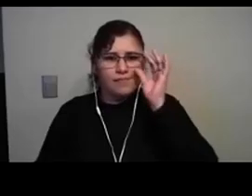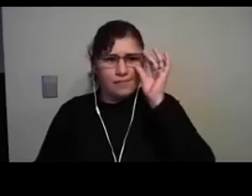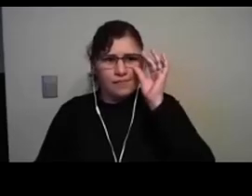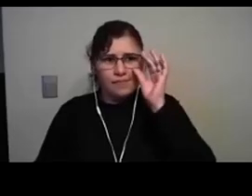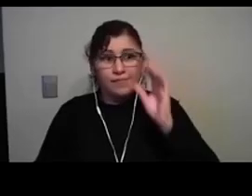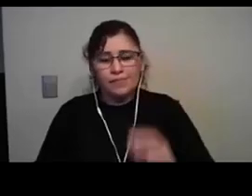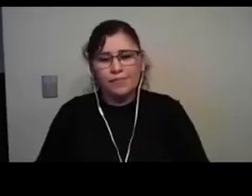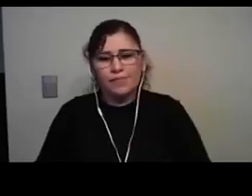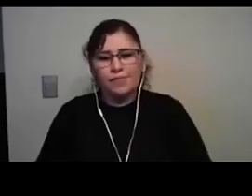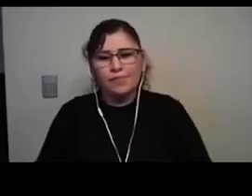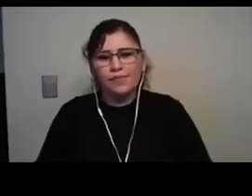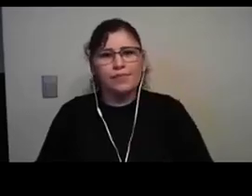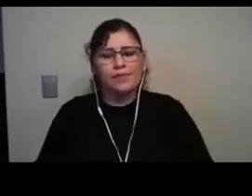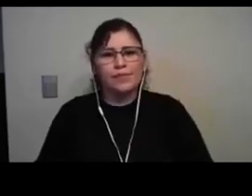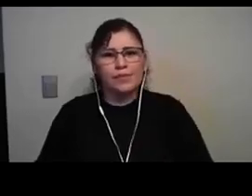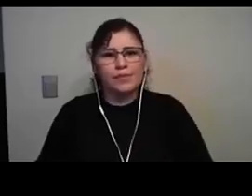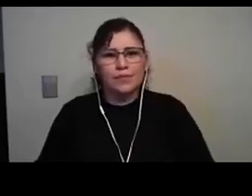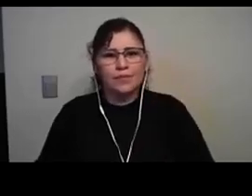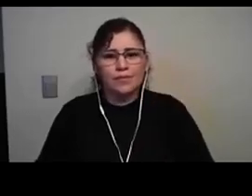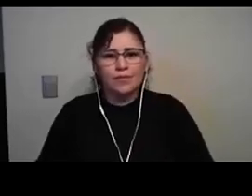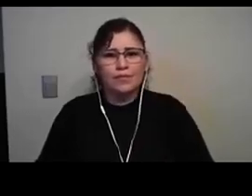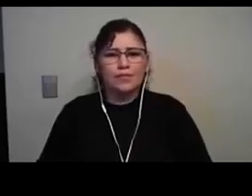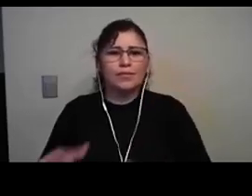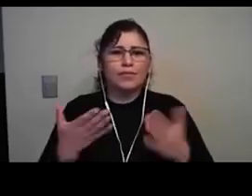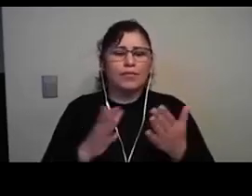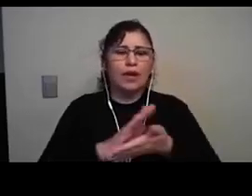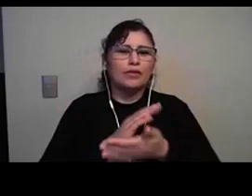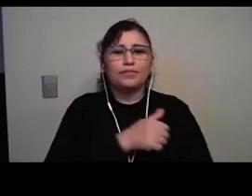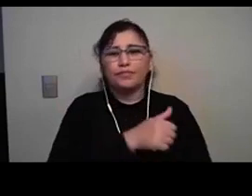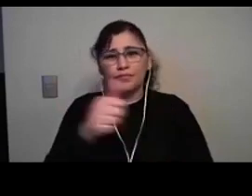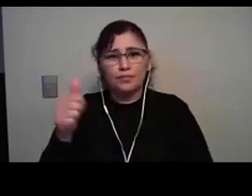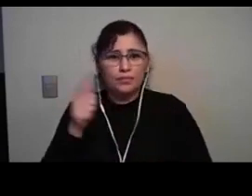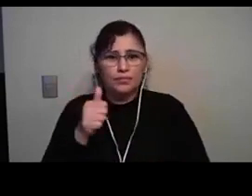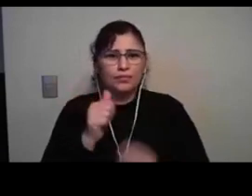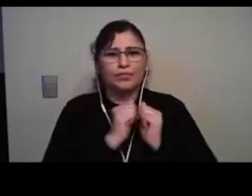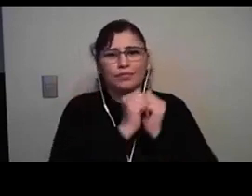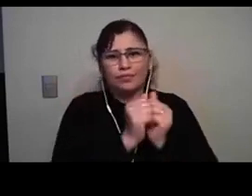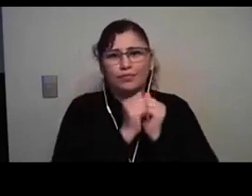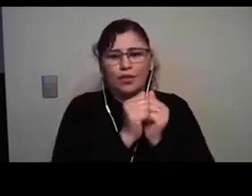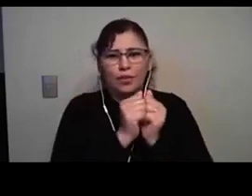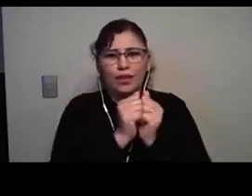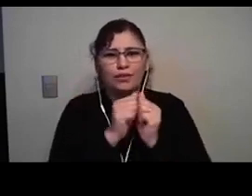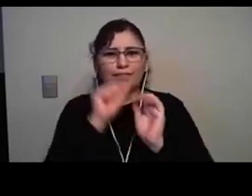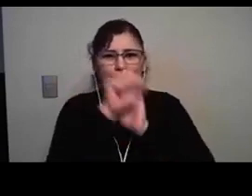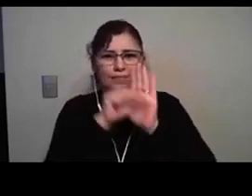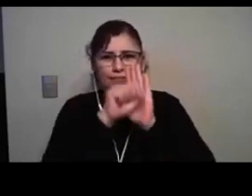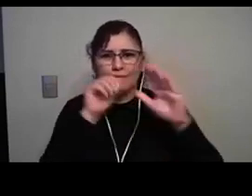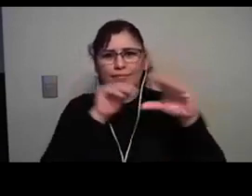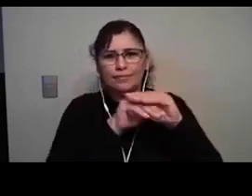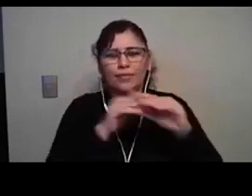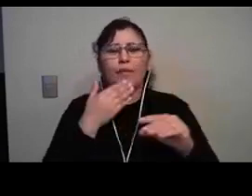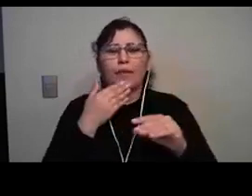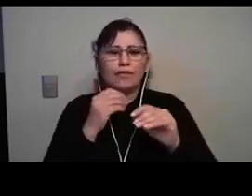Gracias, Romina. Le agradezco a todas quienes me han colaborado, ya sea grabando, ¿cierto? Y compartiendo las cátedras con